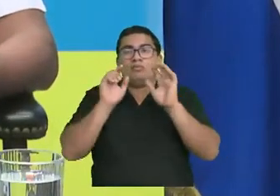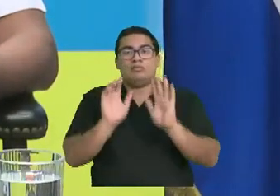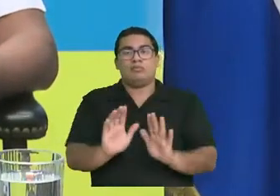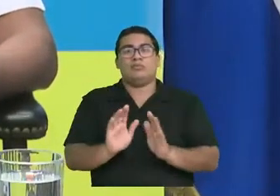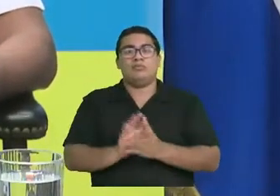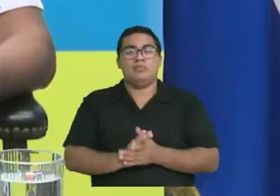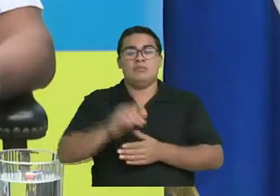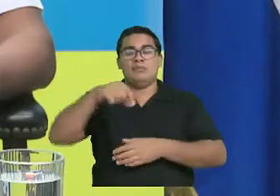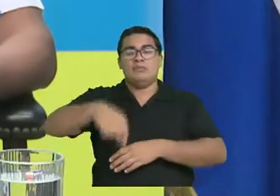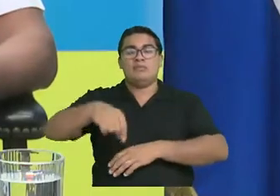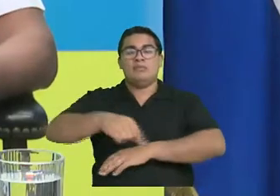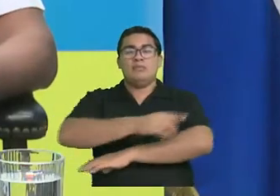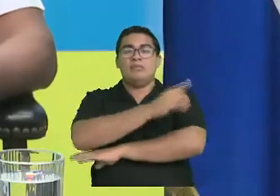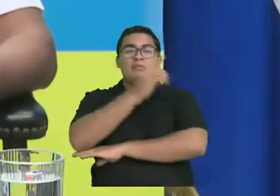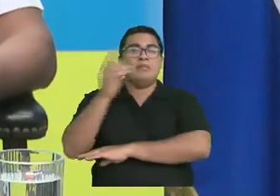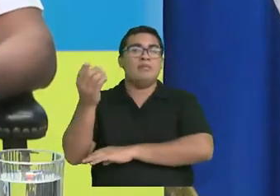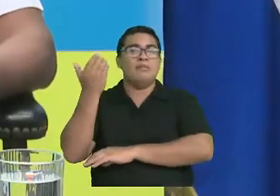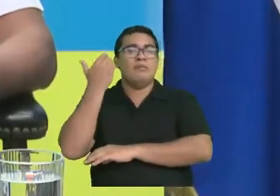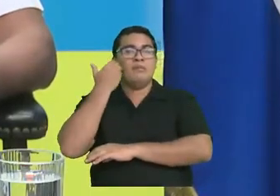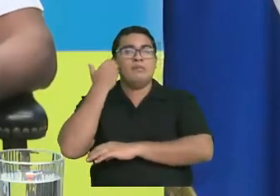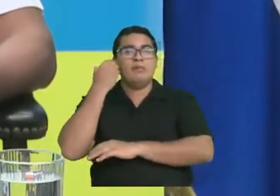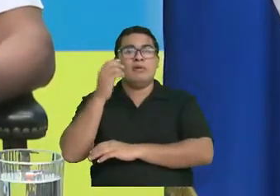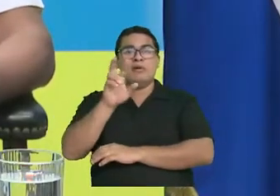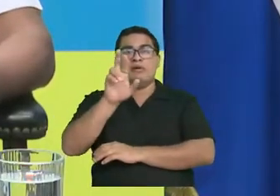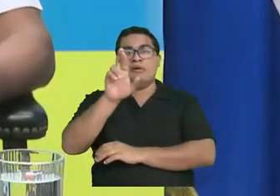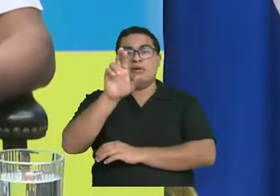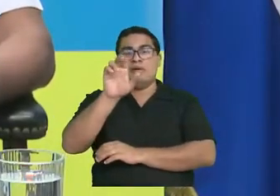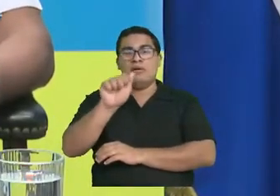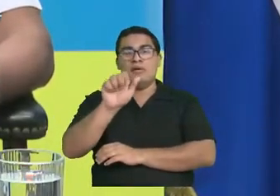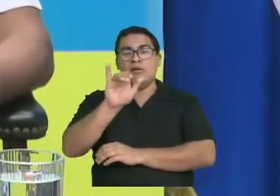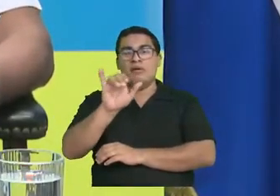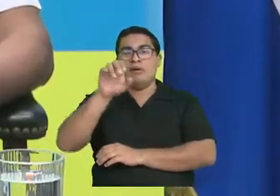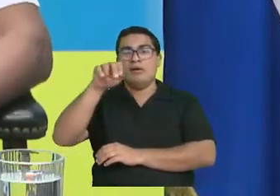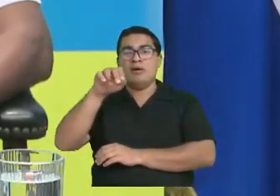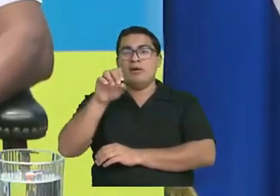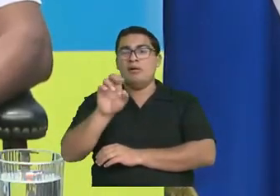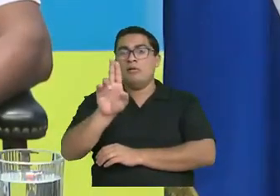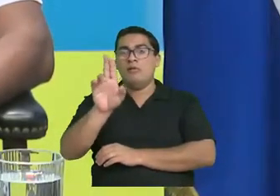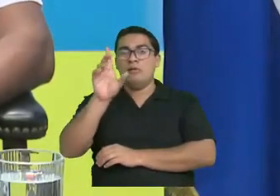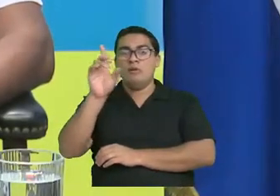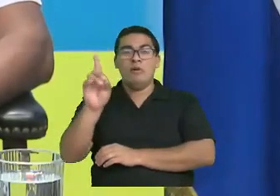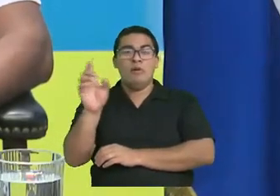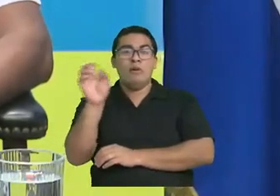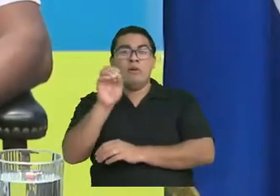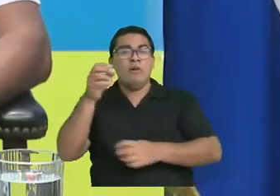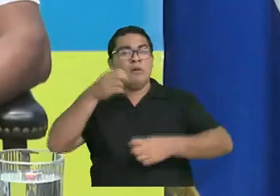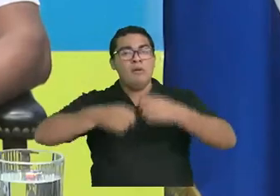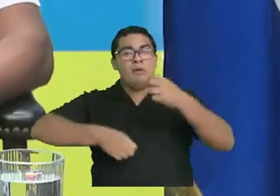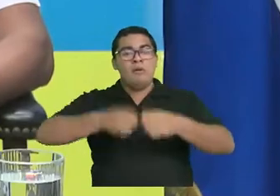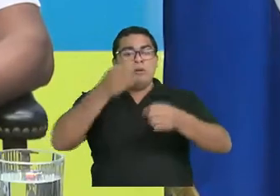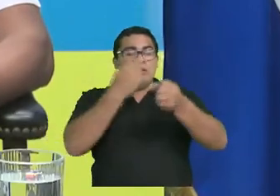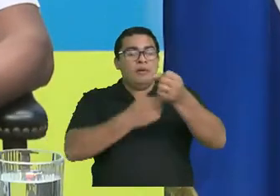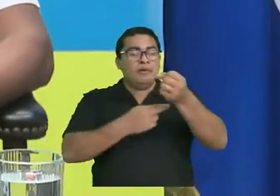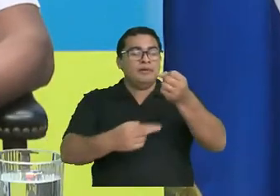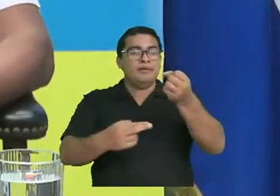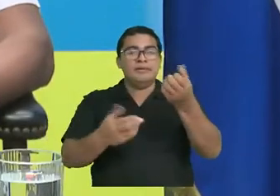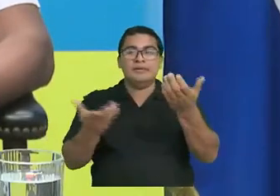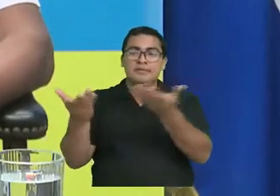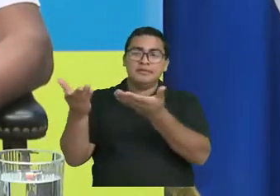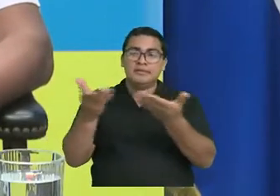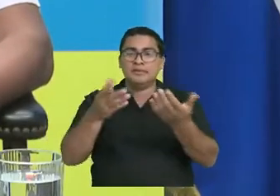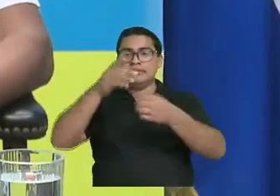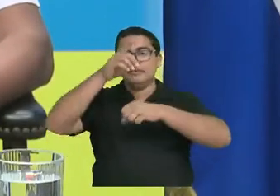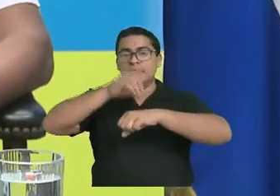día de hoy vamos a estar hablando sobre la enfermedad de Raynaud o trastorno en los vasos sanguíneos. Tenemos como invitada a la